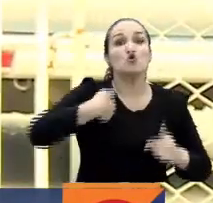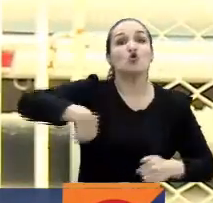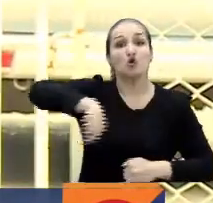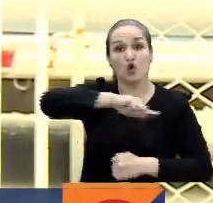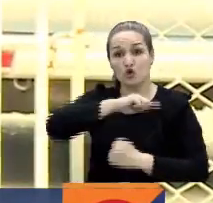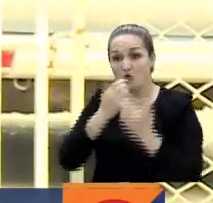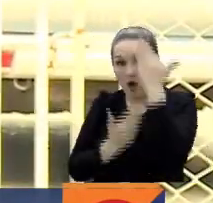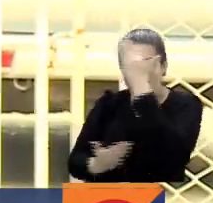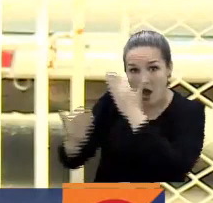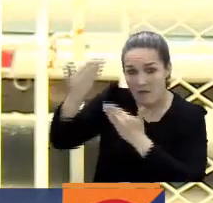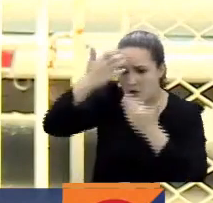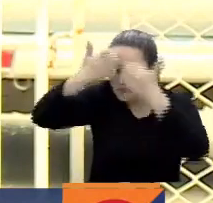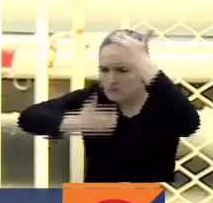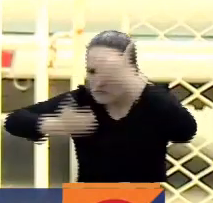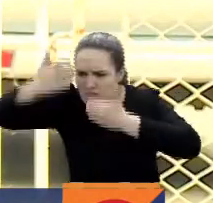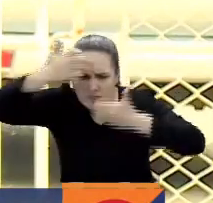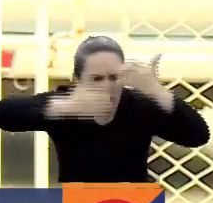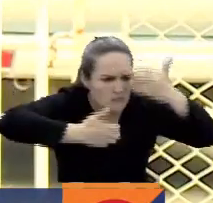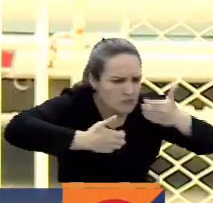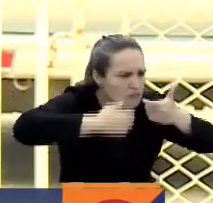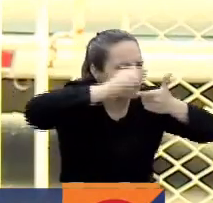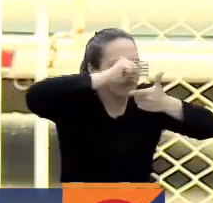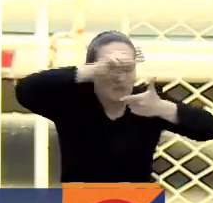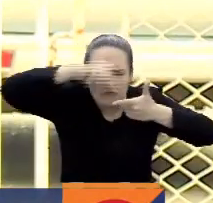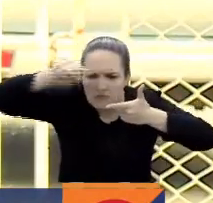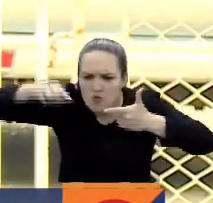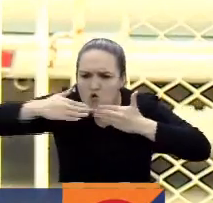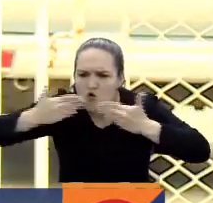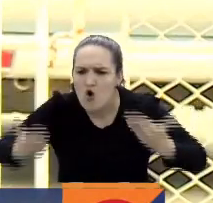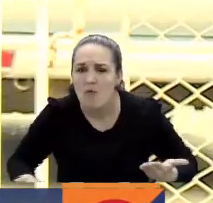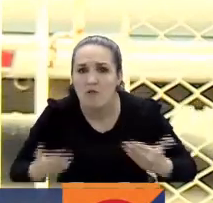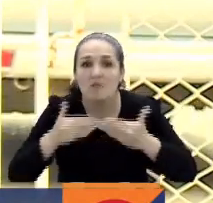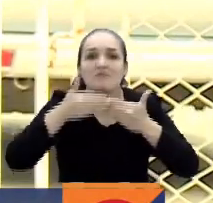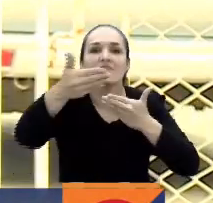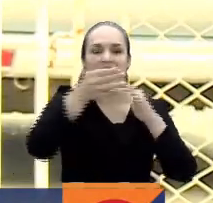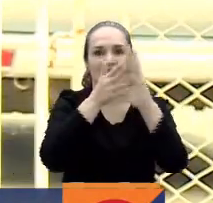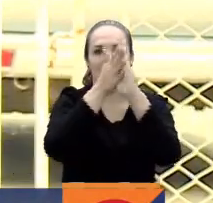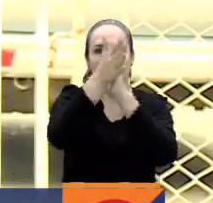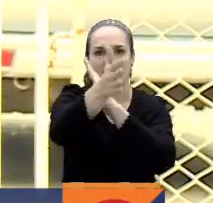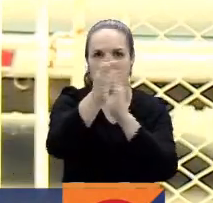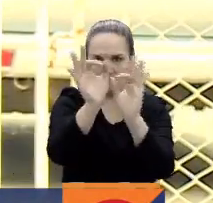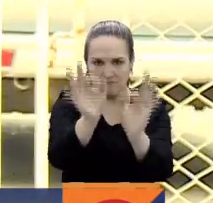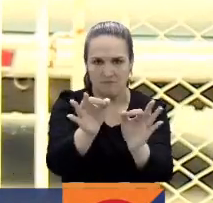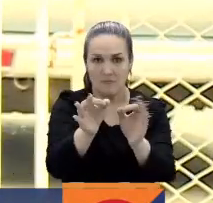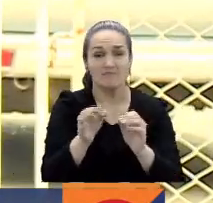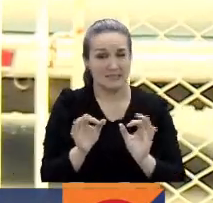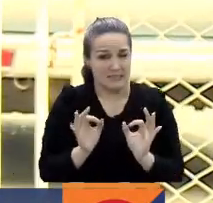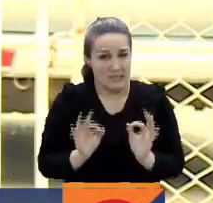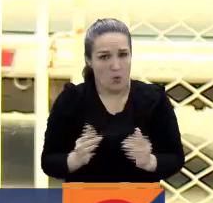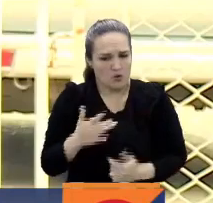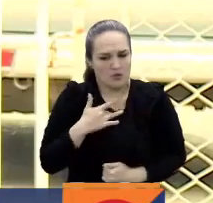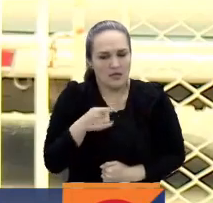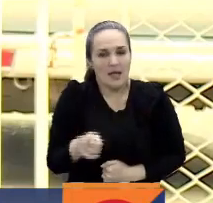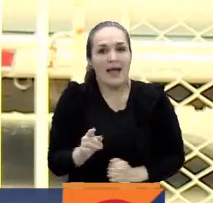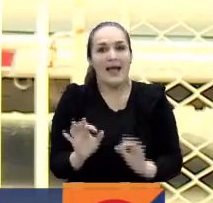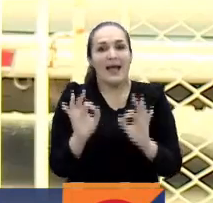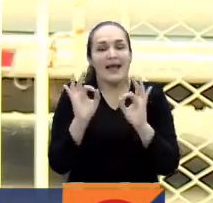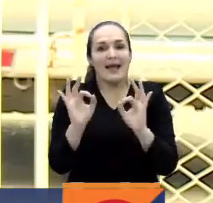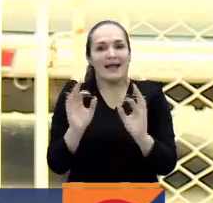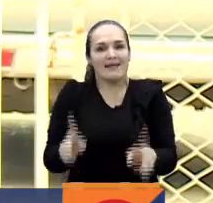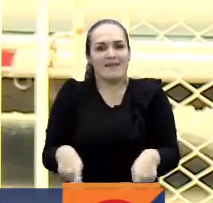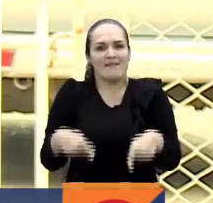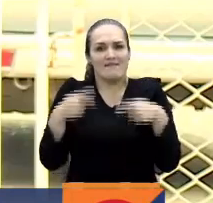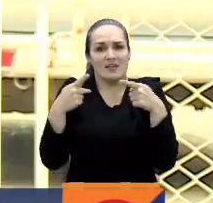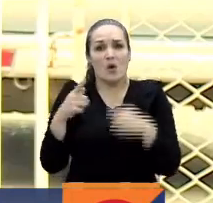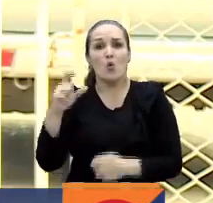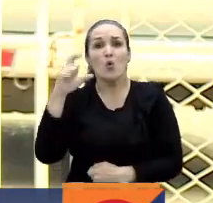evaluaremos públicamente, en un aumento de la calidad de vida. El que Cúcuta se haya vuelto una de las ciudades